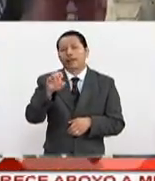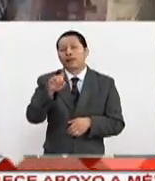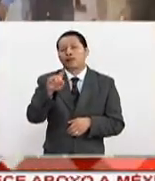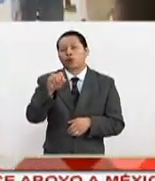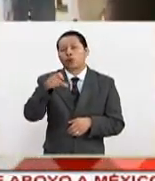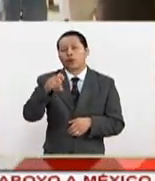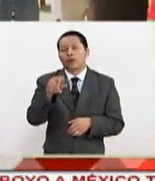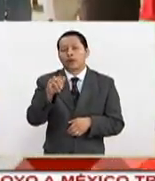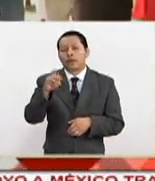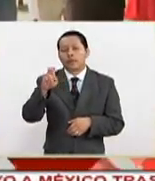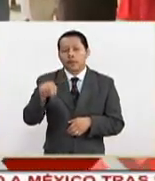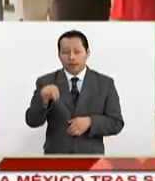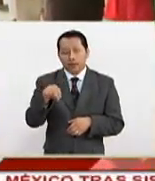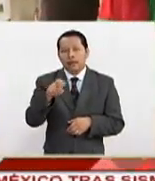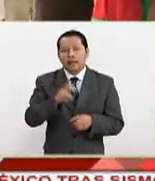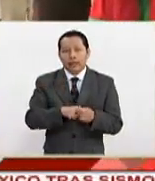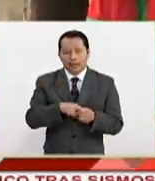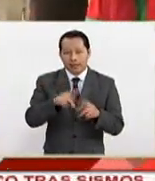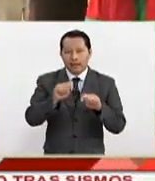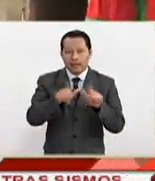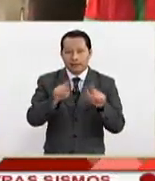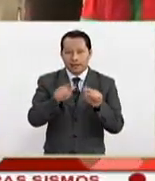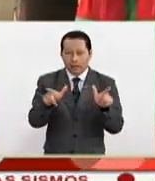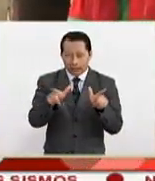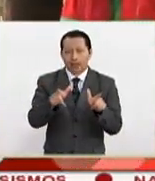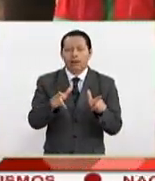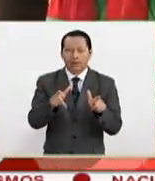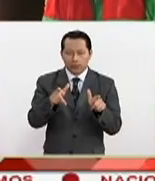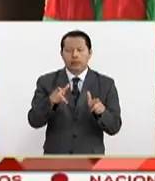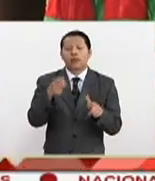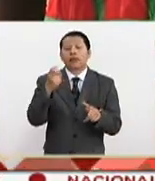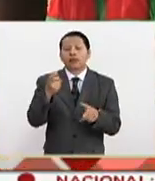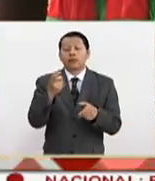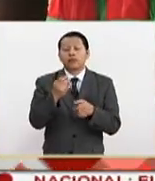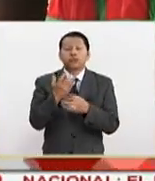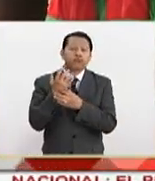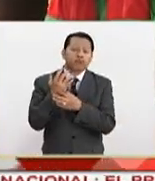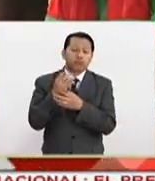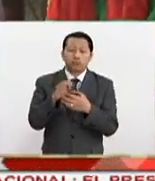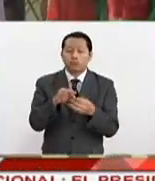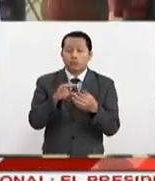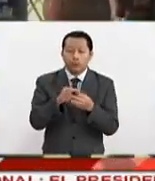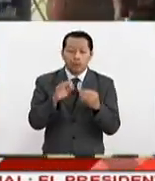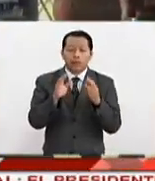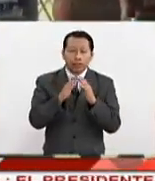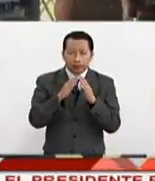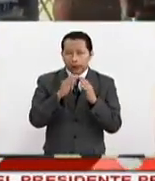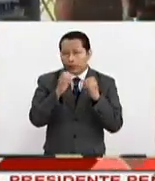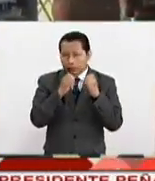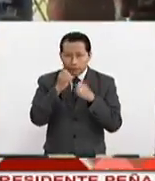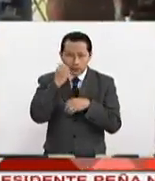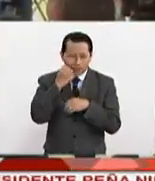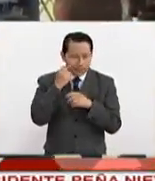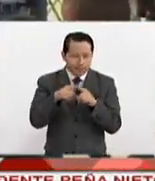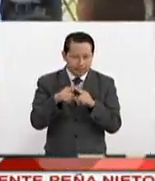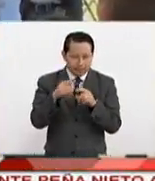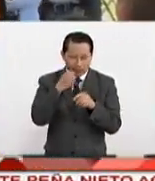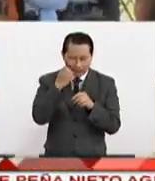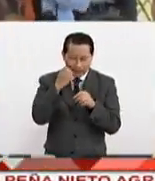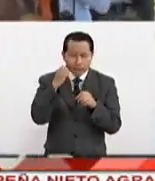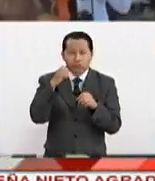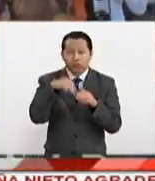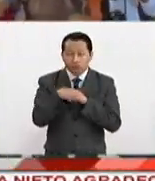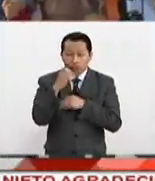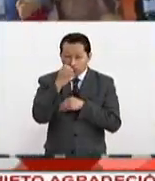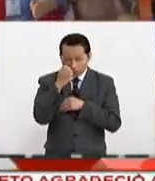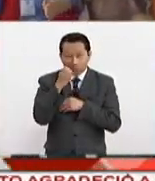Tezoquipan, en Tlaxcala. Ahí informó que después de culminar el censo se encontraron 15,000 escuelas con daños